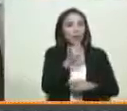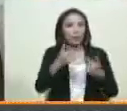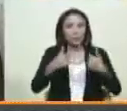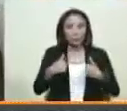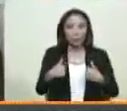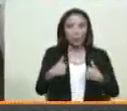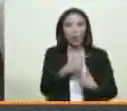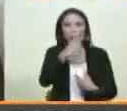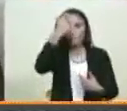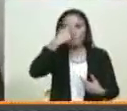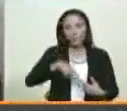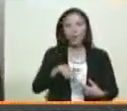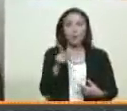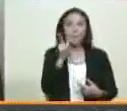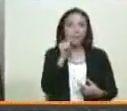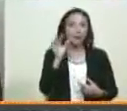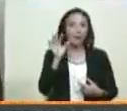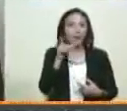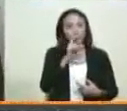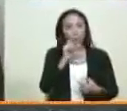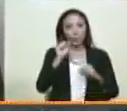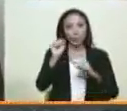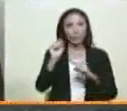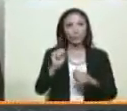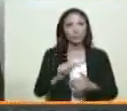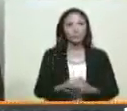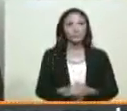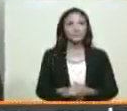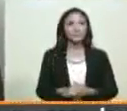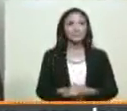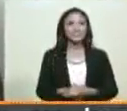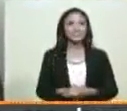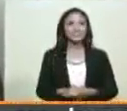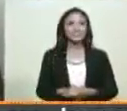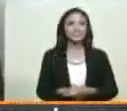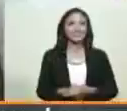protector del pueblo, Nicolás Maduro Moro.